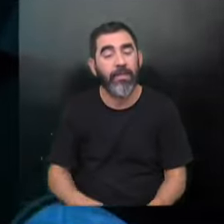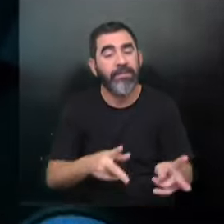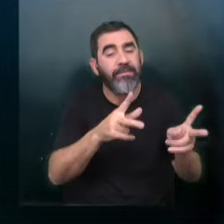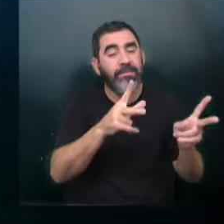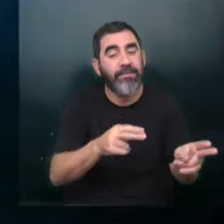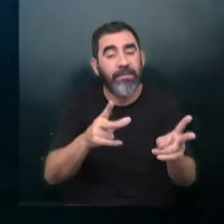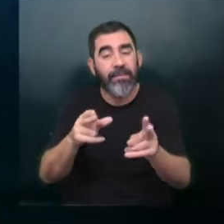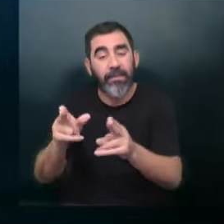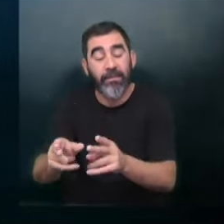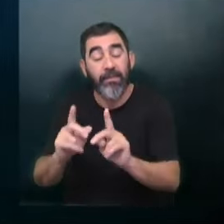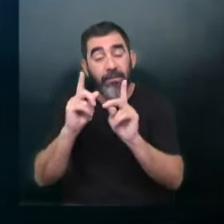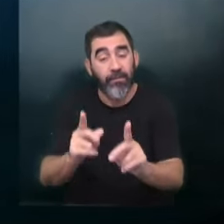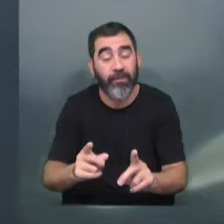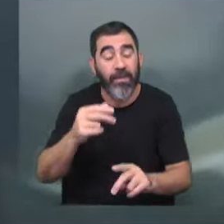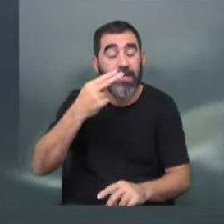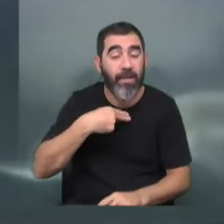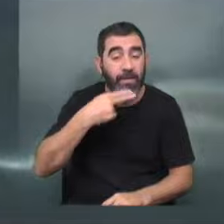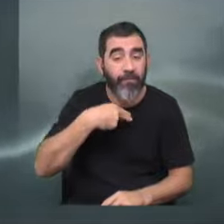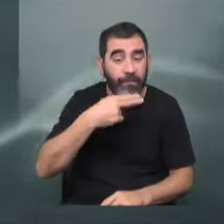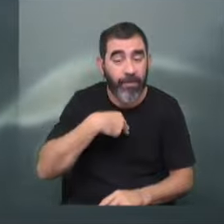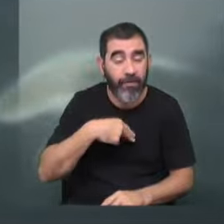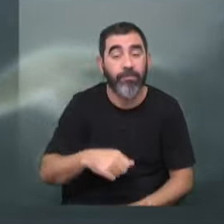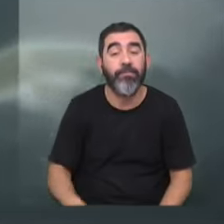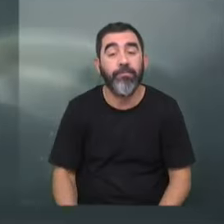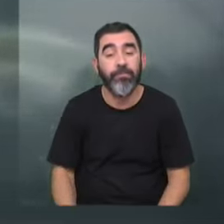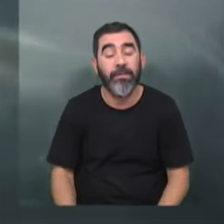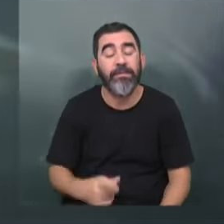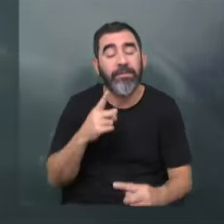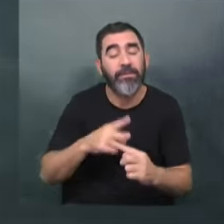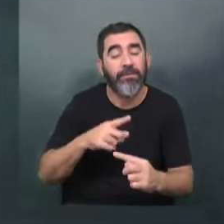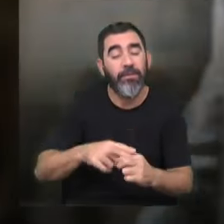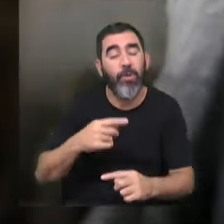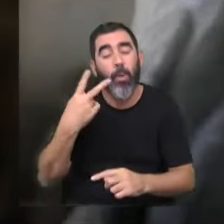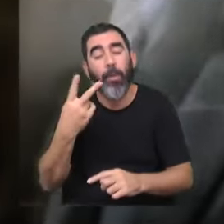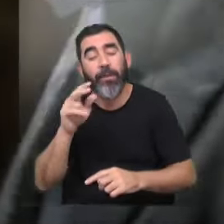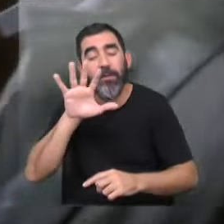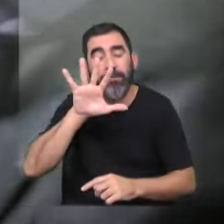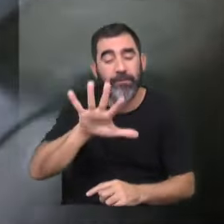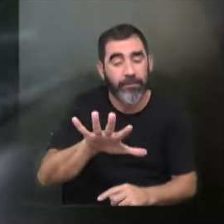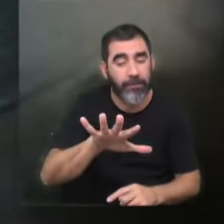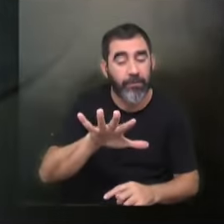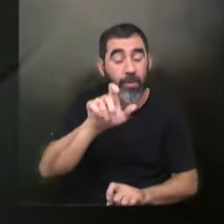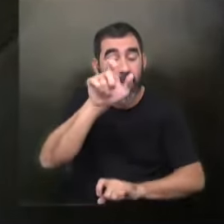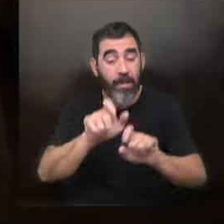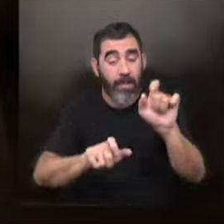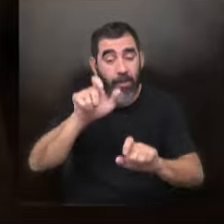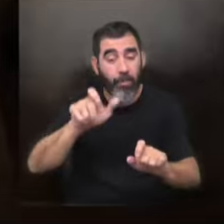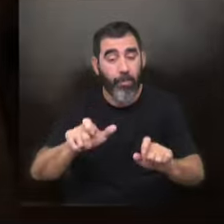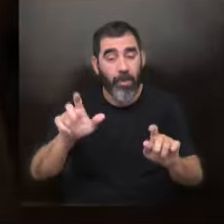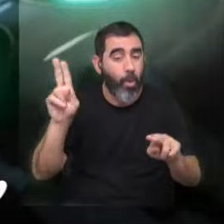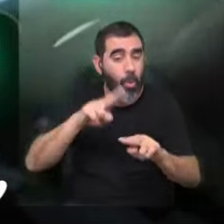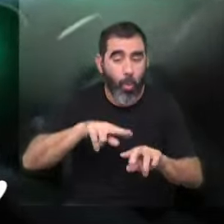está disponible en Netflix. Estamos en el siglo XXV, una época en que las personas ya no